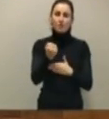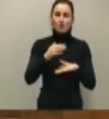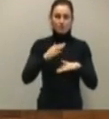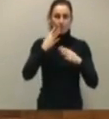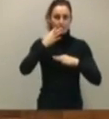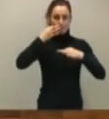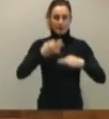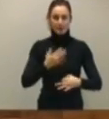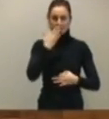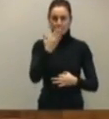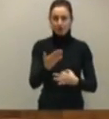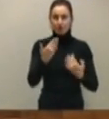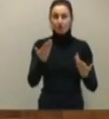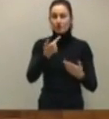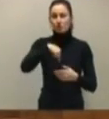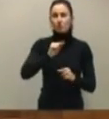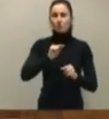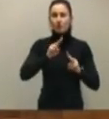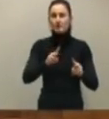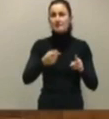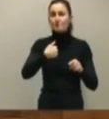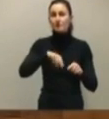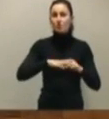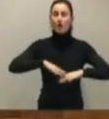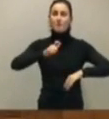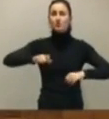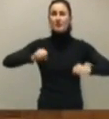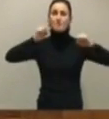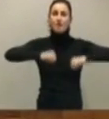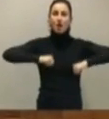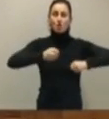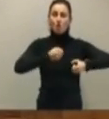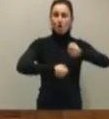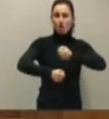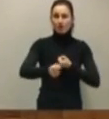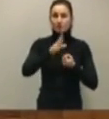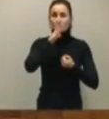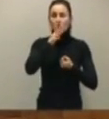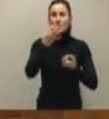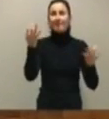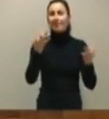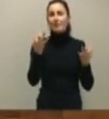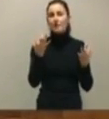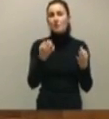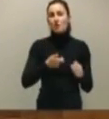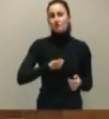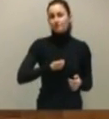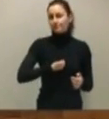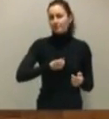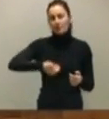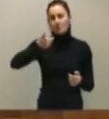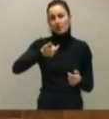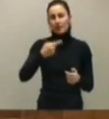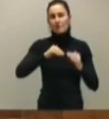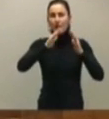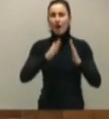apoyo real. Nos hemos situado en la óptica de nuestros mayores, que necesitan seguir contando con la teleasistencia y